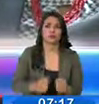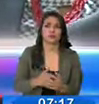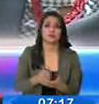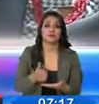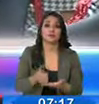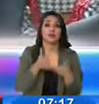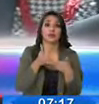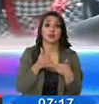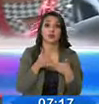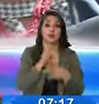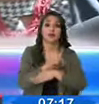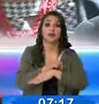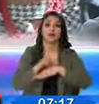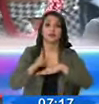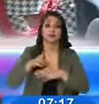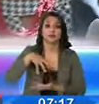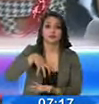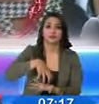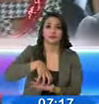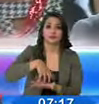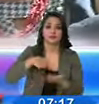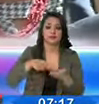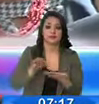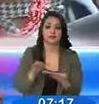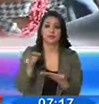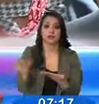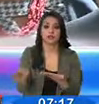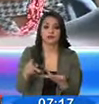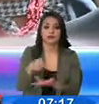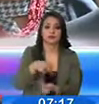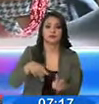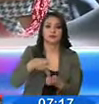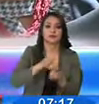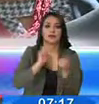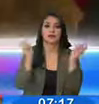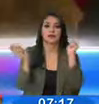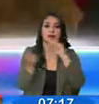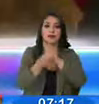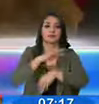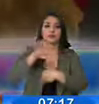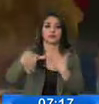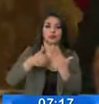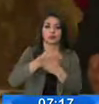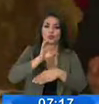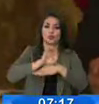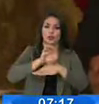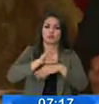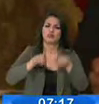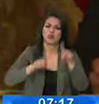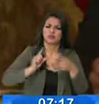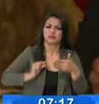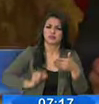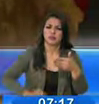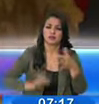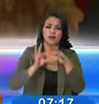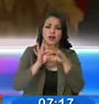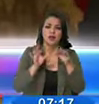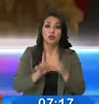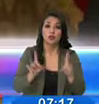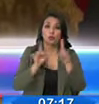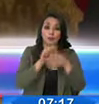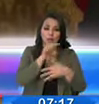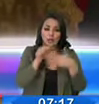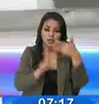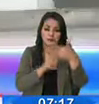las directivas provinciales, cantonales y parroquiales en todo el Ecuador. Detalló algunos puntos del documento aprobado en donde, por